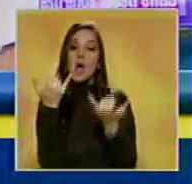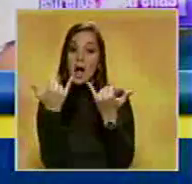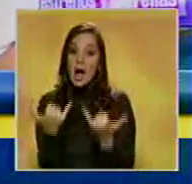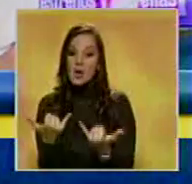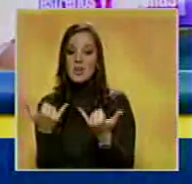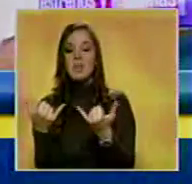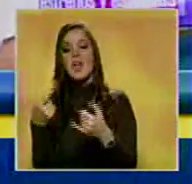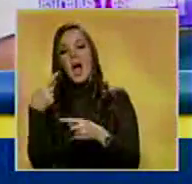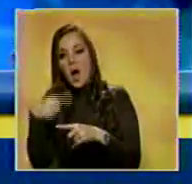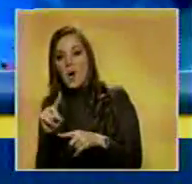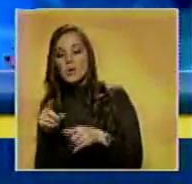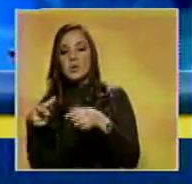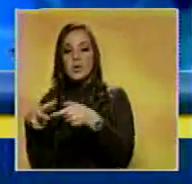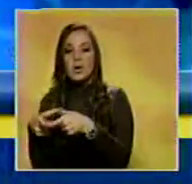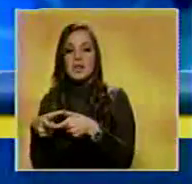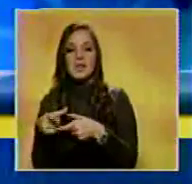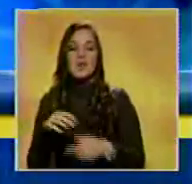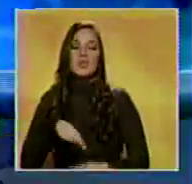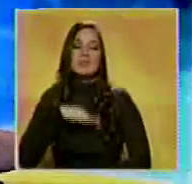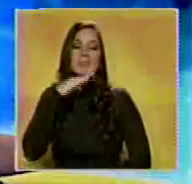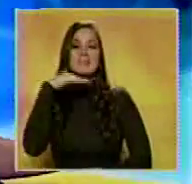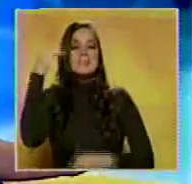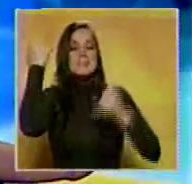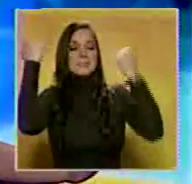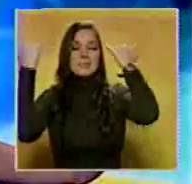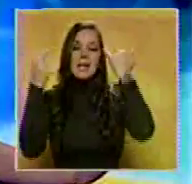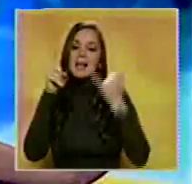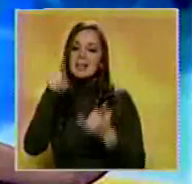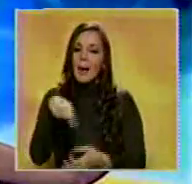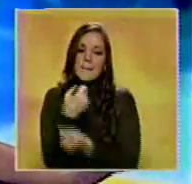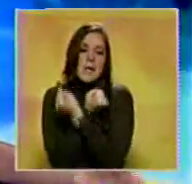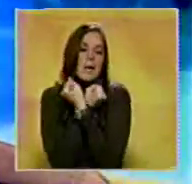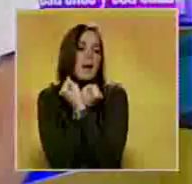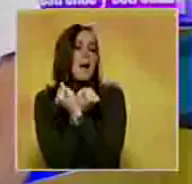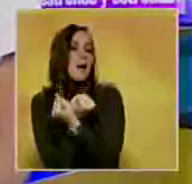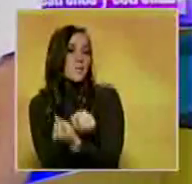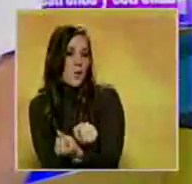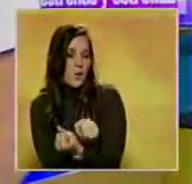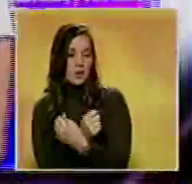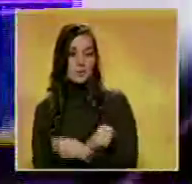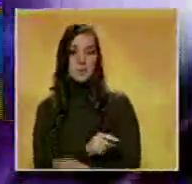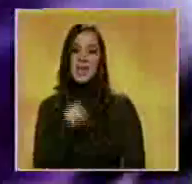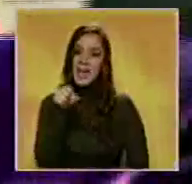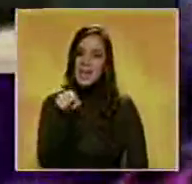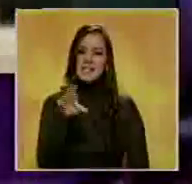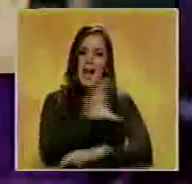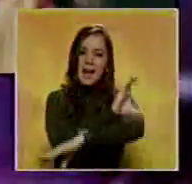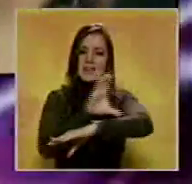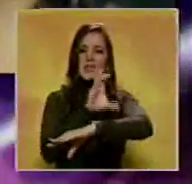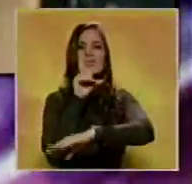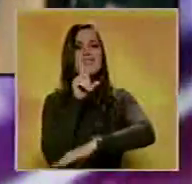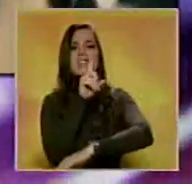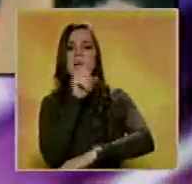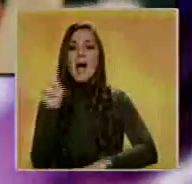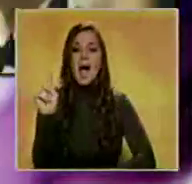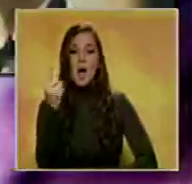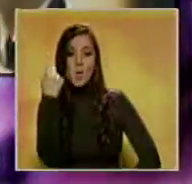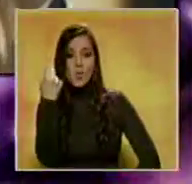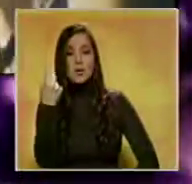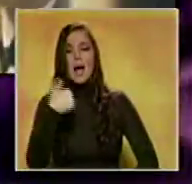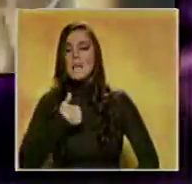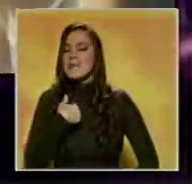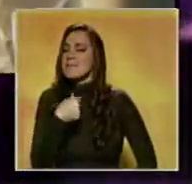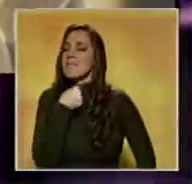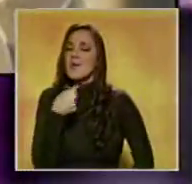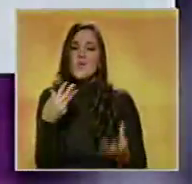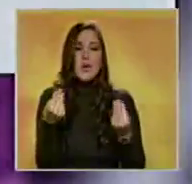Romance Dance, que estoy lleno de ilusión al respecto. Y de romance, puro romance. Esa canción de Única me encanta. Sí, hay muchas gracias. Tengo que confesarlo, voy a confesarme